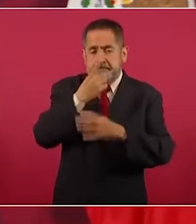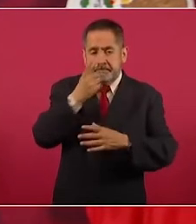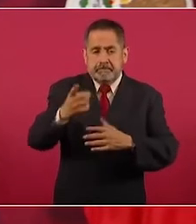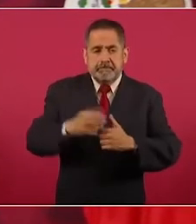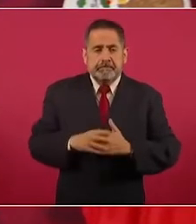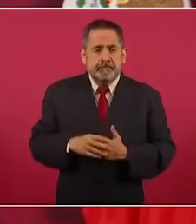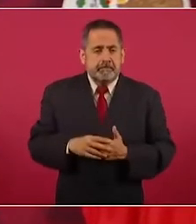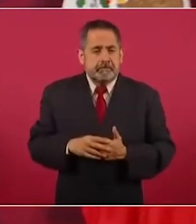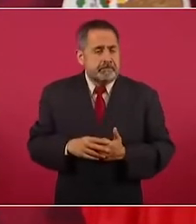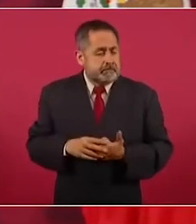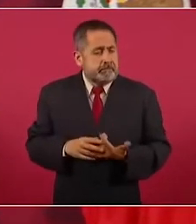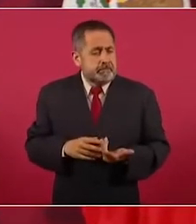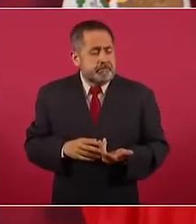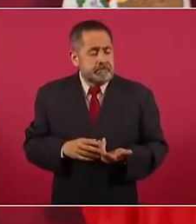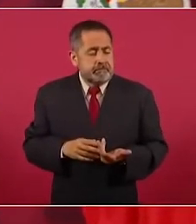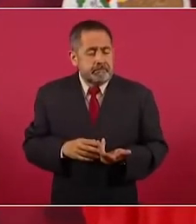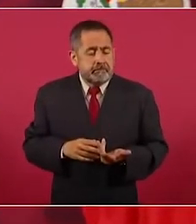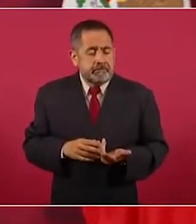para